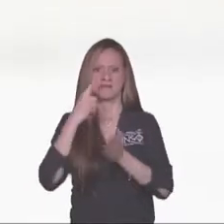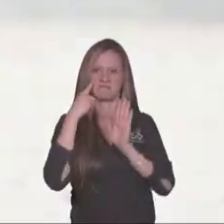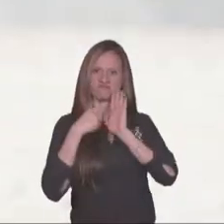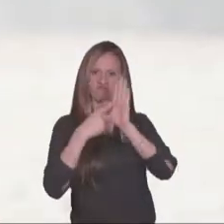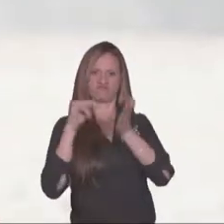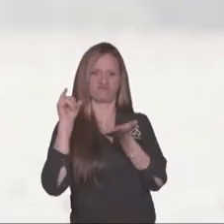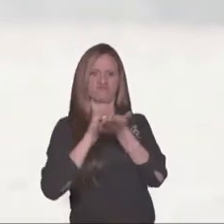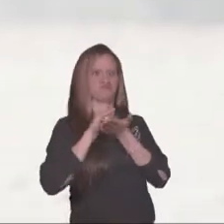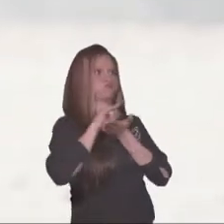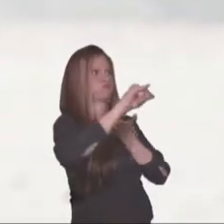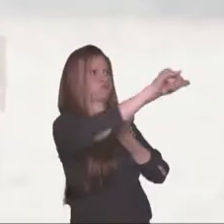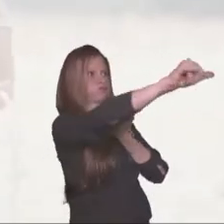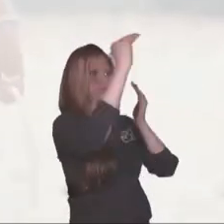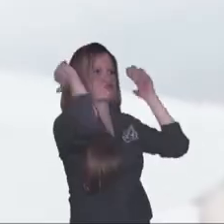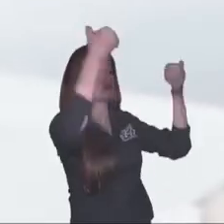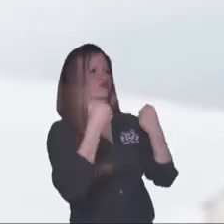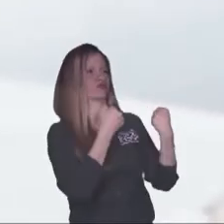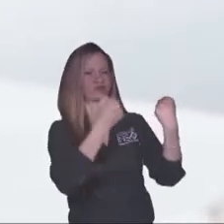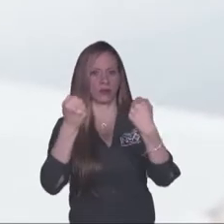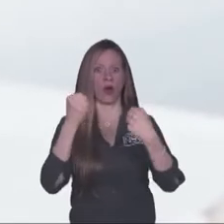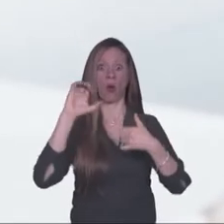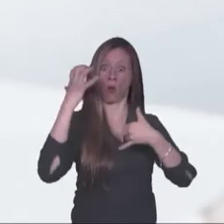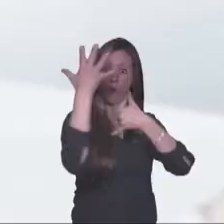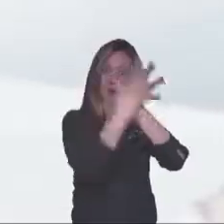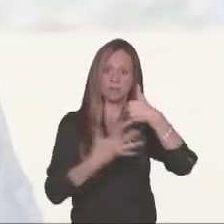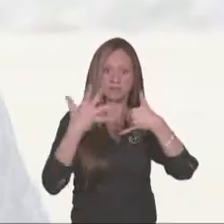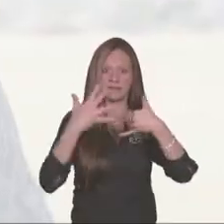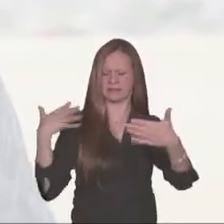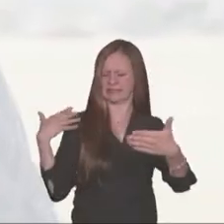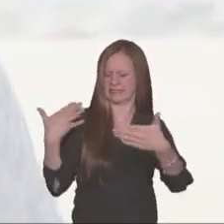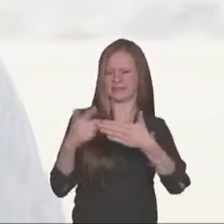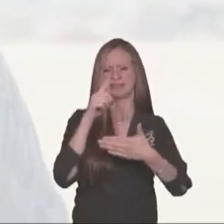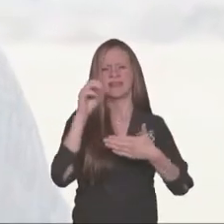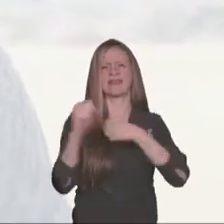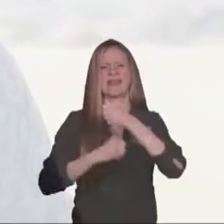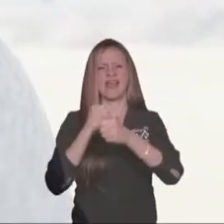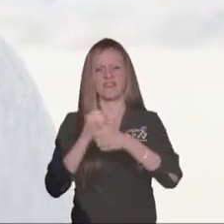importa tu color de piel ni tu creencia. Siempre estaré ahí.